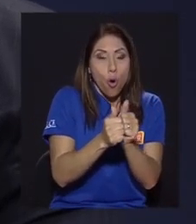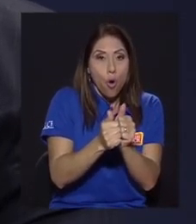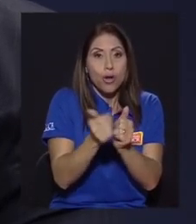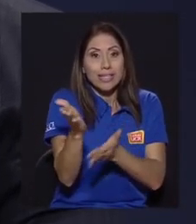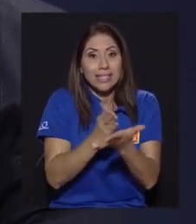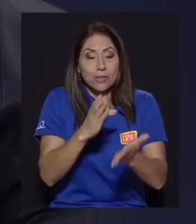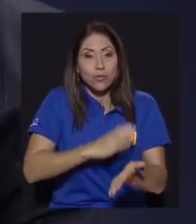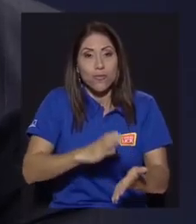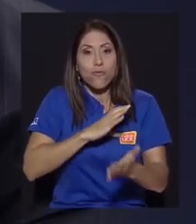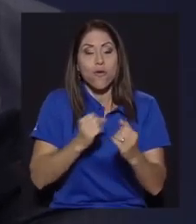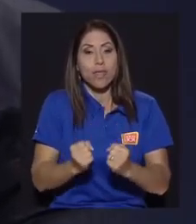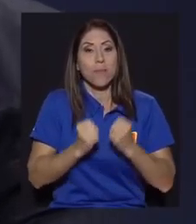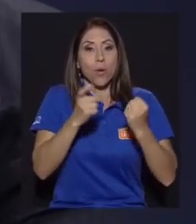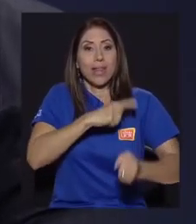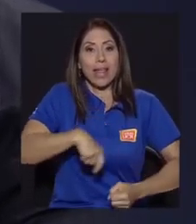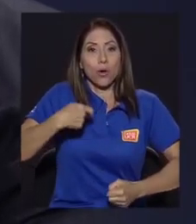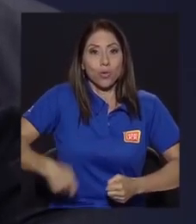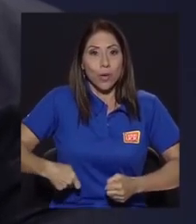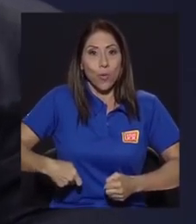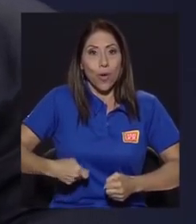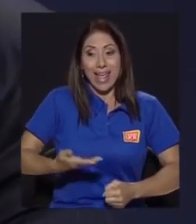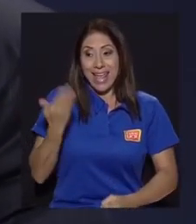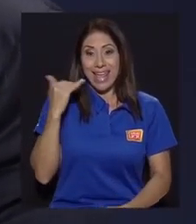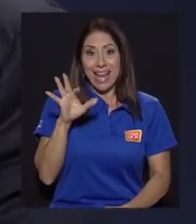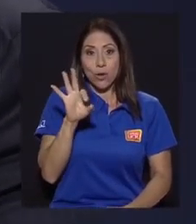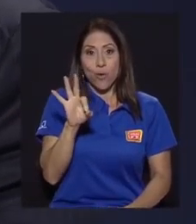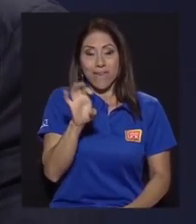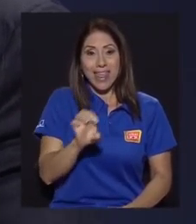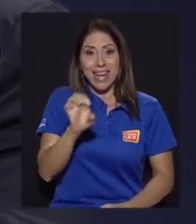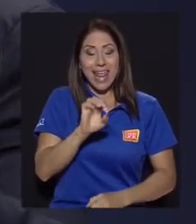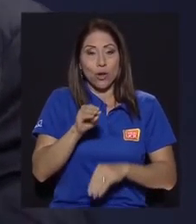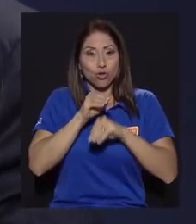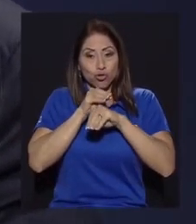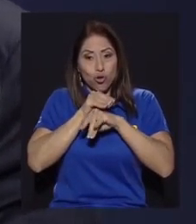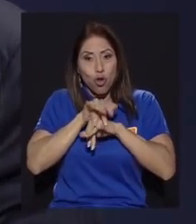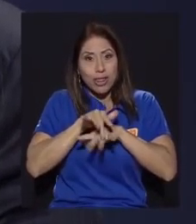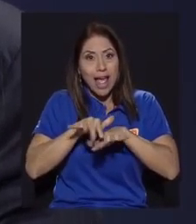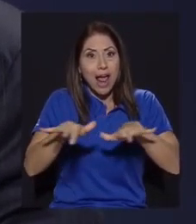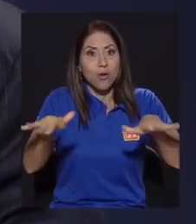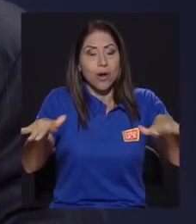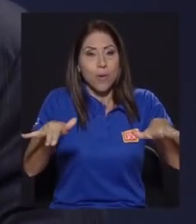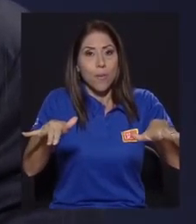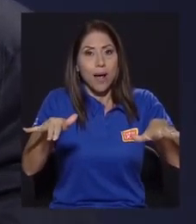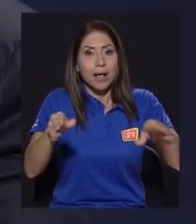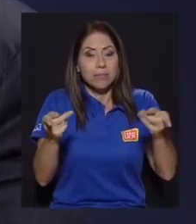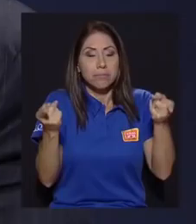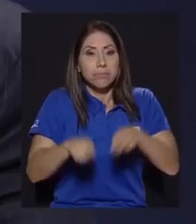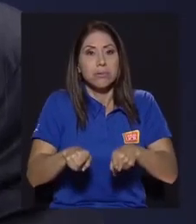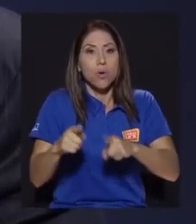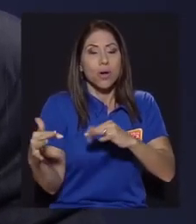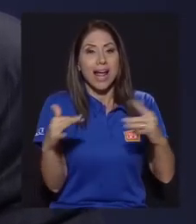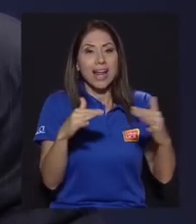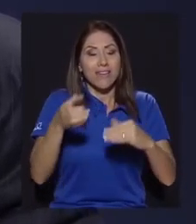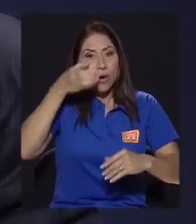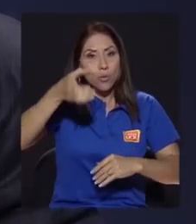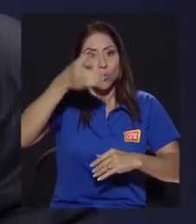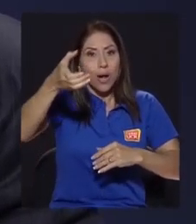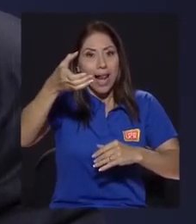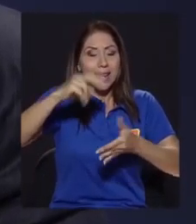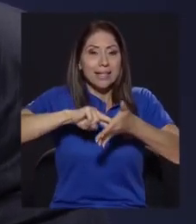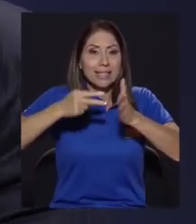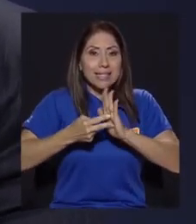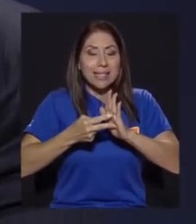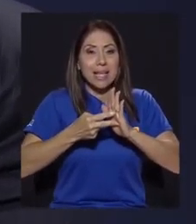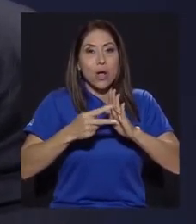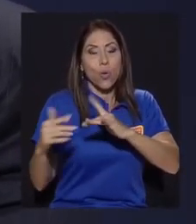ejecutivo que soltaron una bomba el 9 de enero que ha desatado una guerra cultural que por definición es una guerra civil